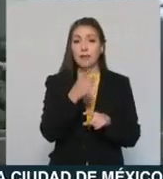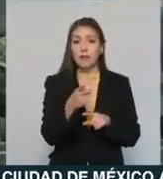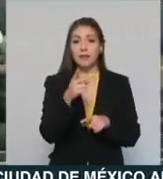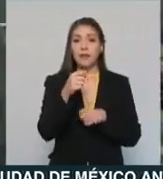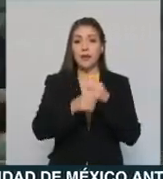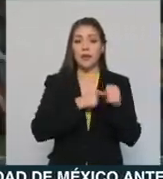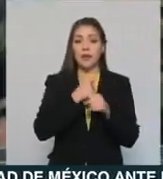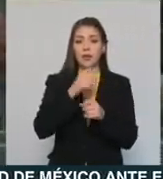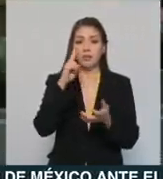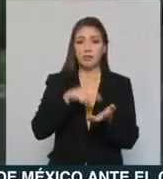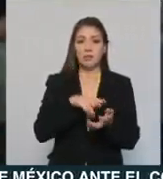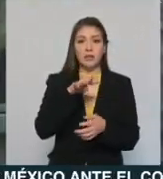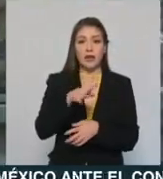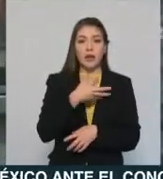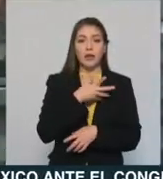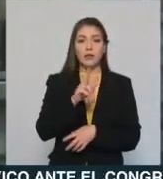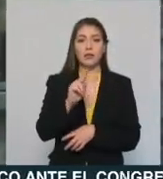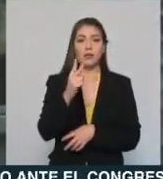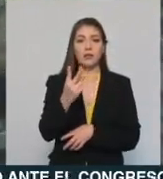habrá un total de